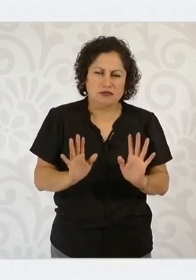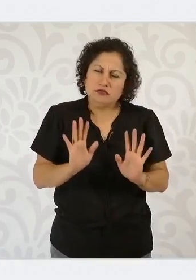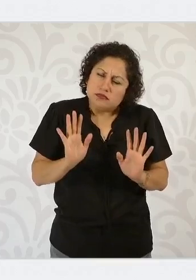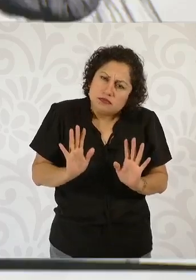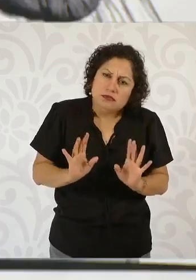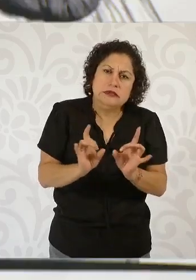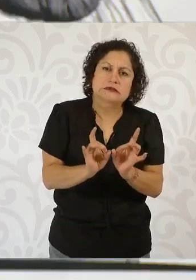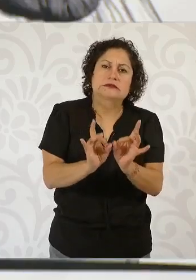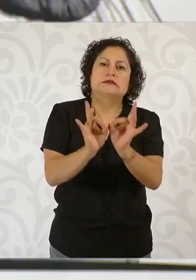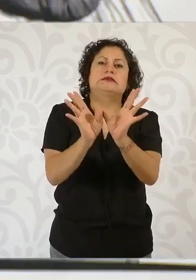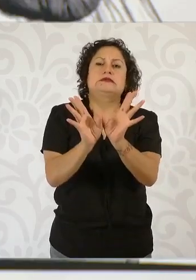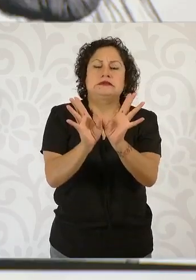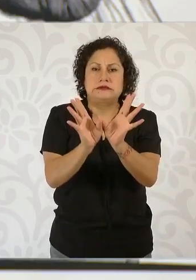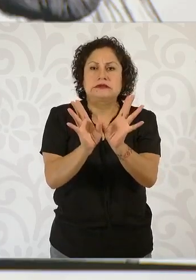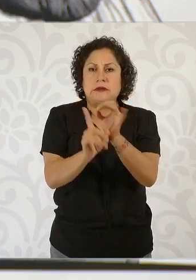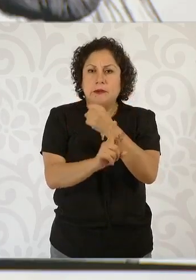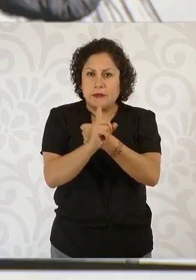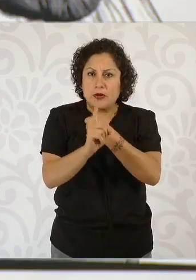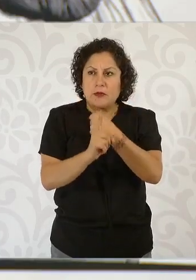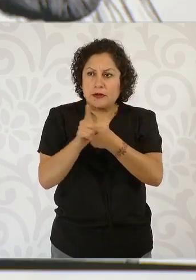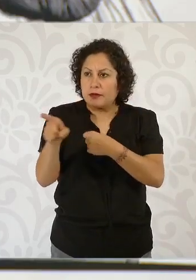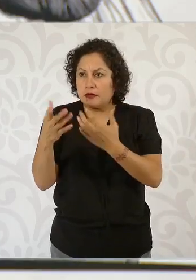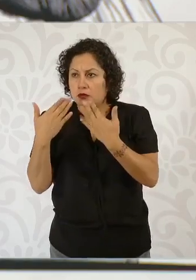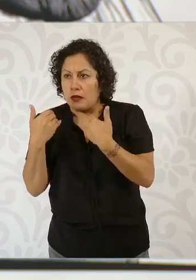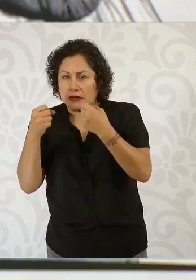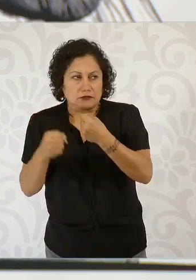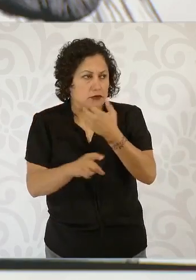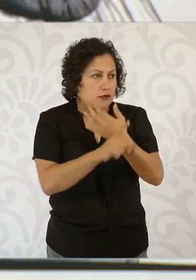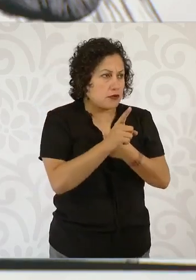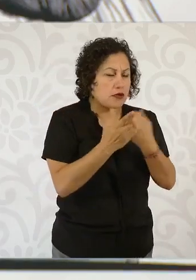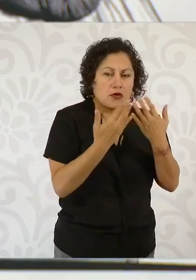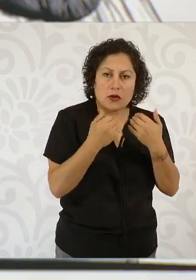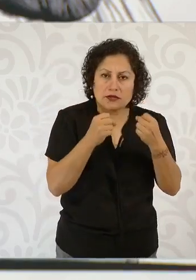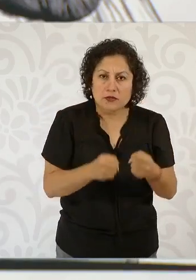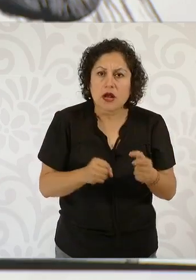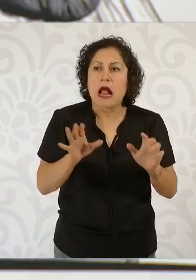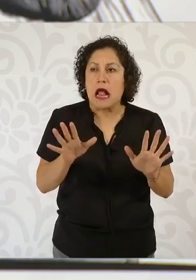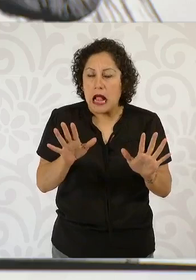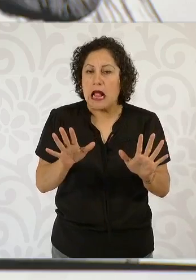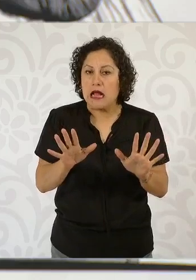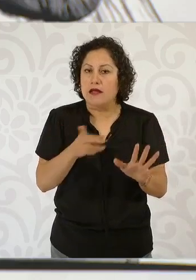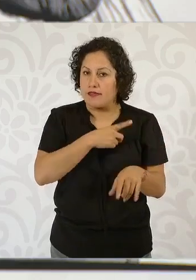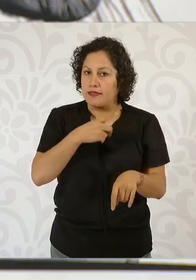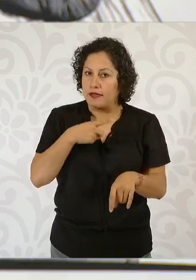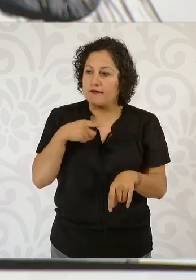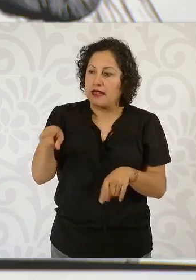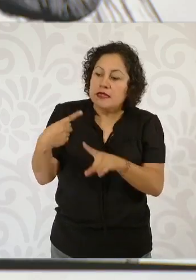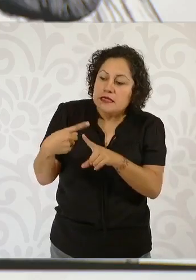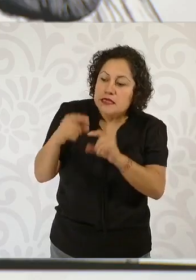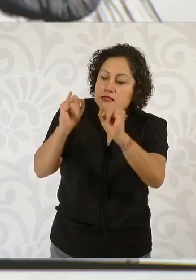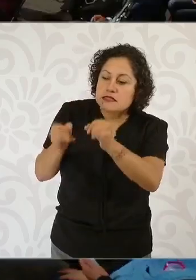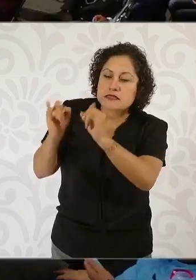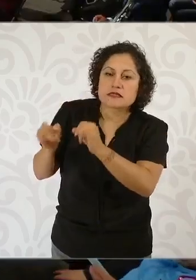situación de inseguridad en muchos lugares es importante que podamos ir teniendo las identidades. ¿En qué